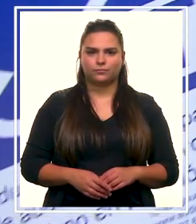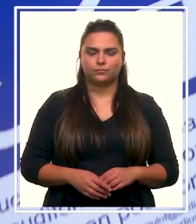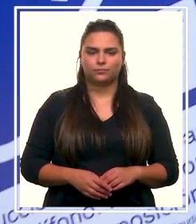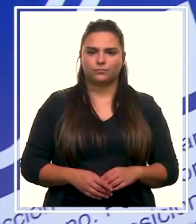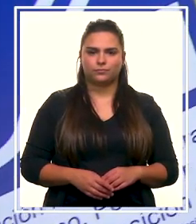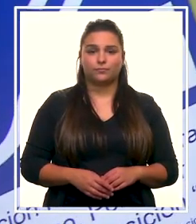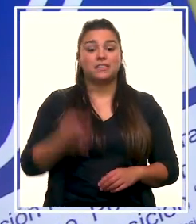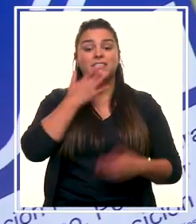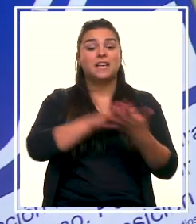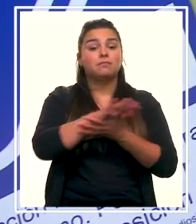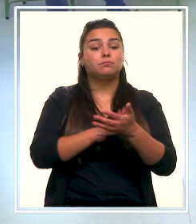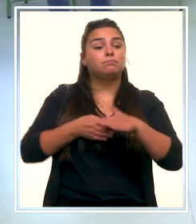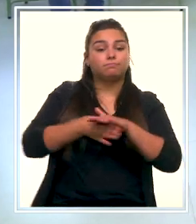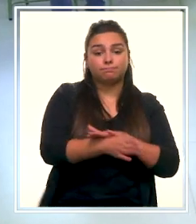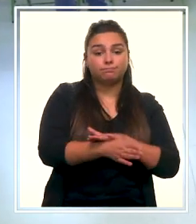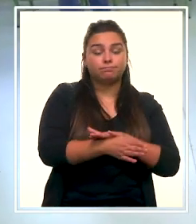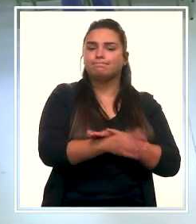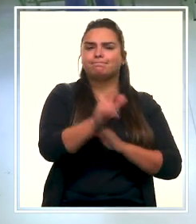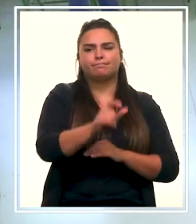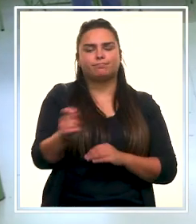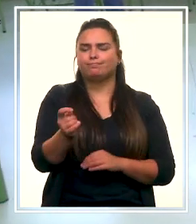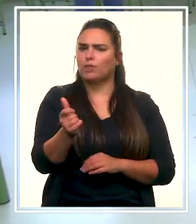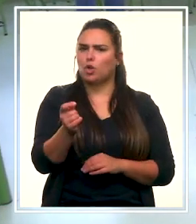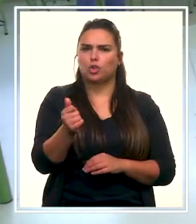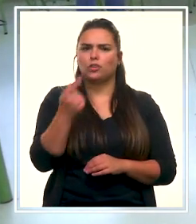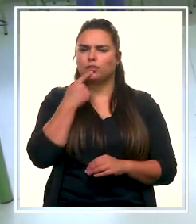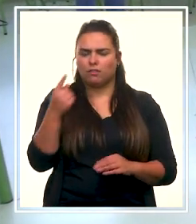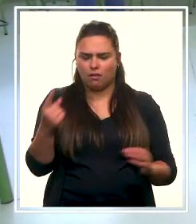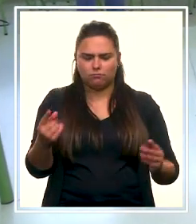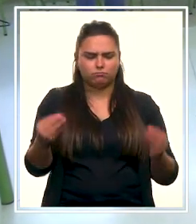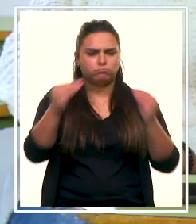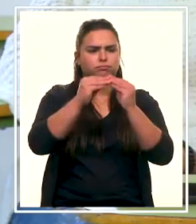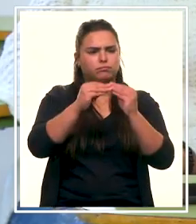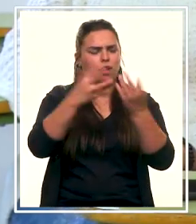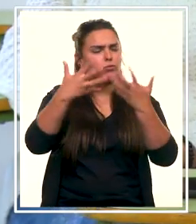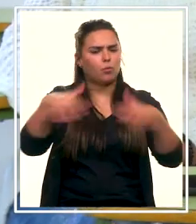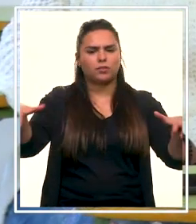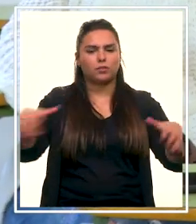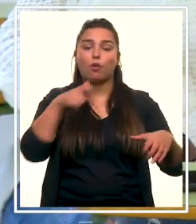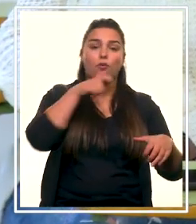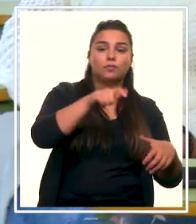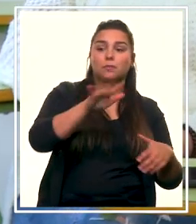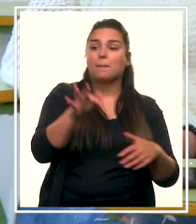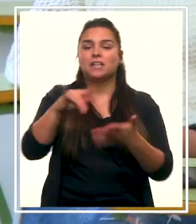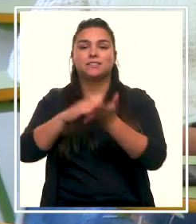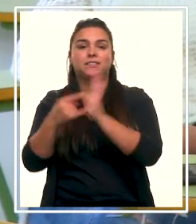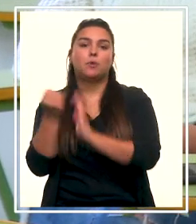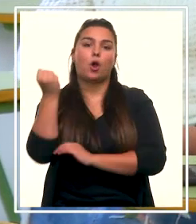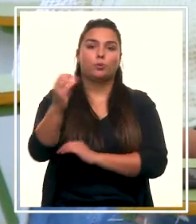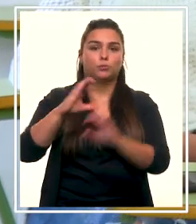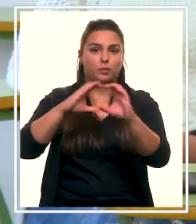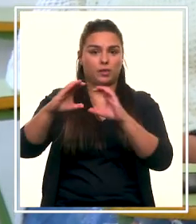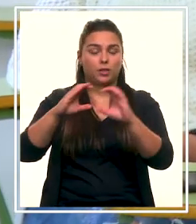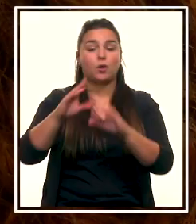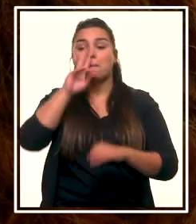Cuando hablamos de accesibilidad, son muy pocas las personas que relacionan de forma automática este concepto con los sistemas de apoyo a la comunicación que sirven